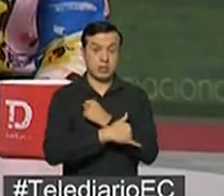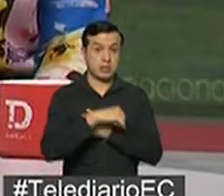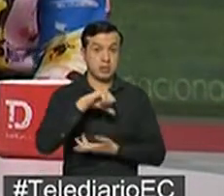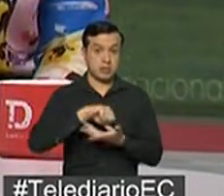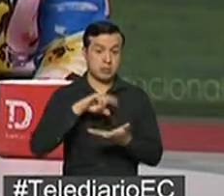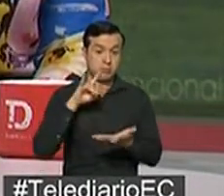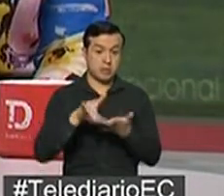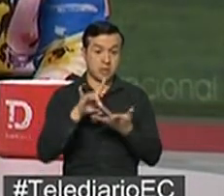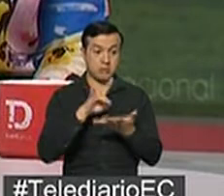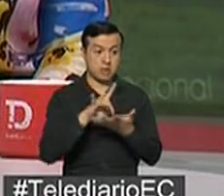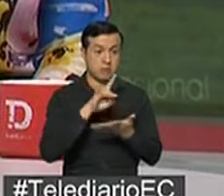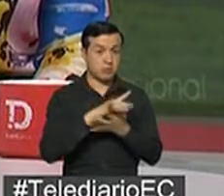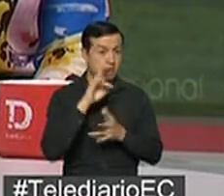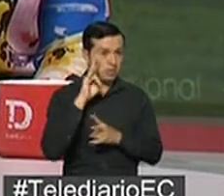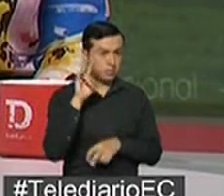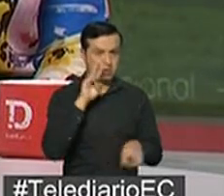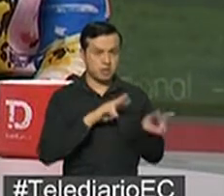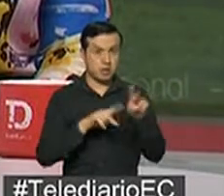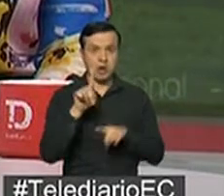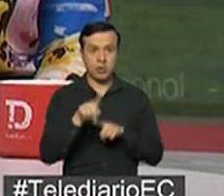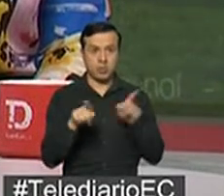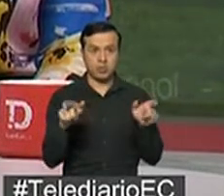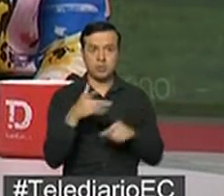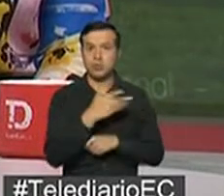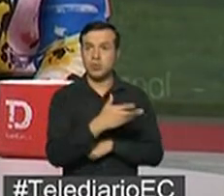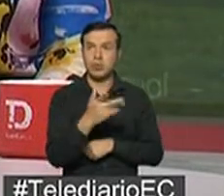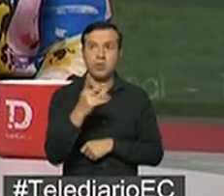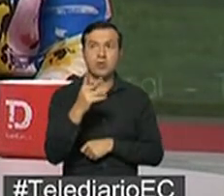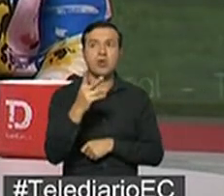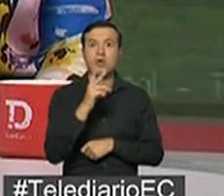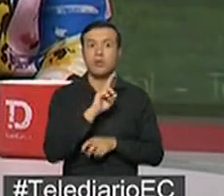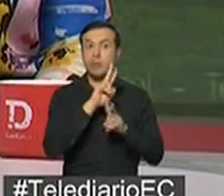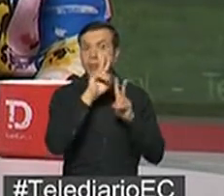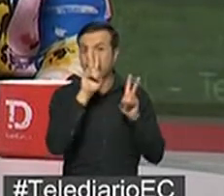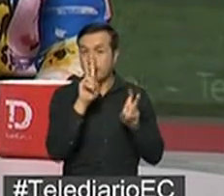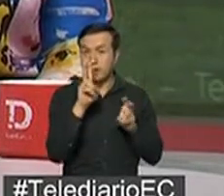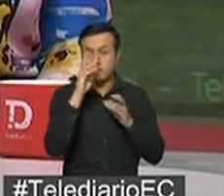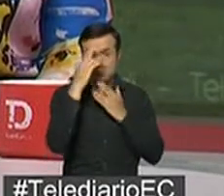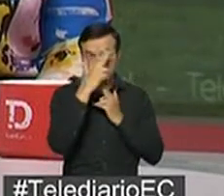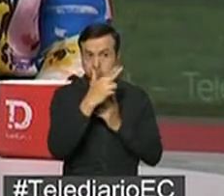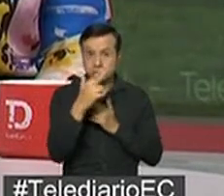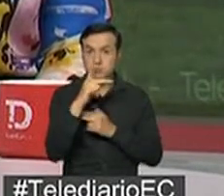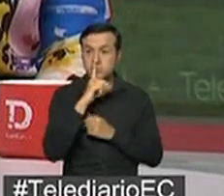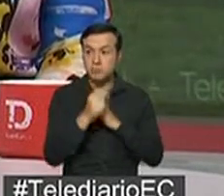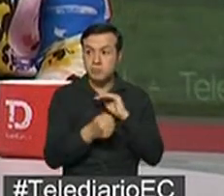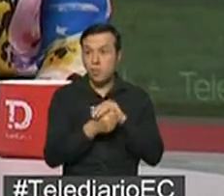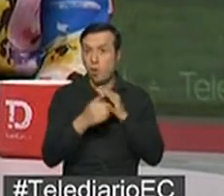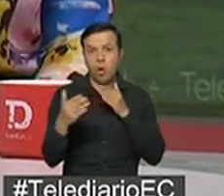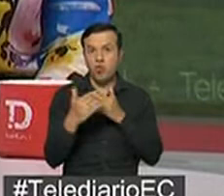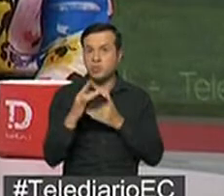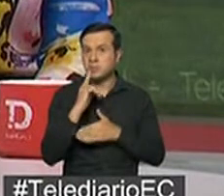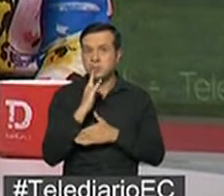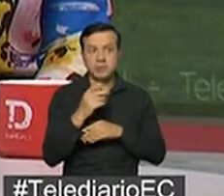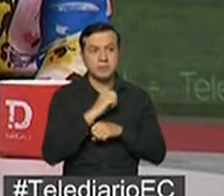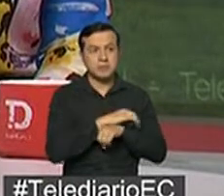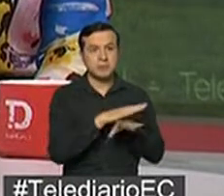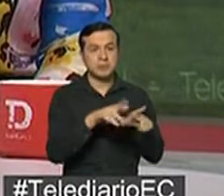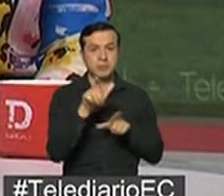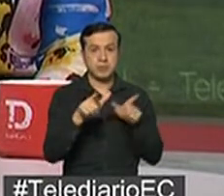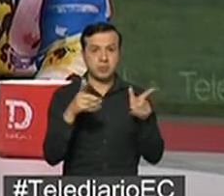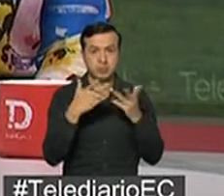en la que se descubrió que los aspirantes compartieron un contenido o ya dista antiestadounidense todos los cadetes